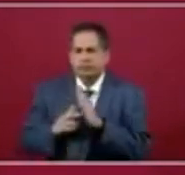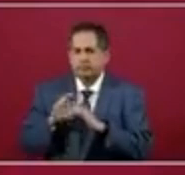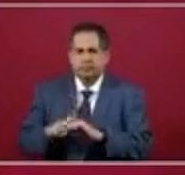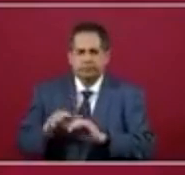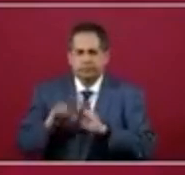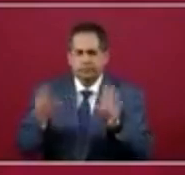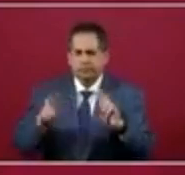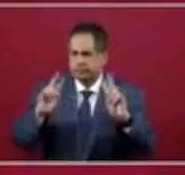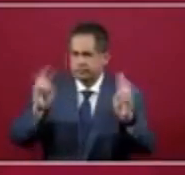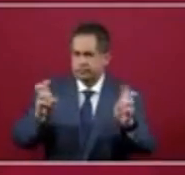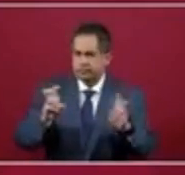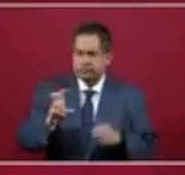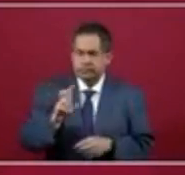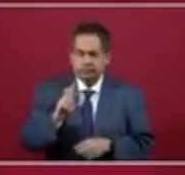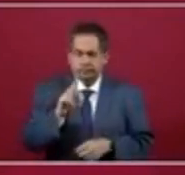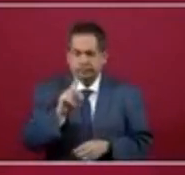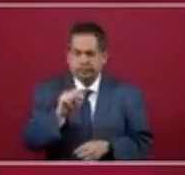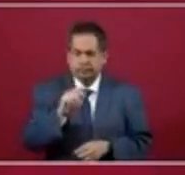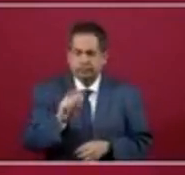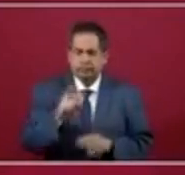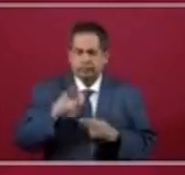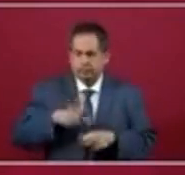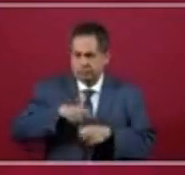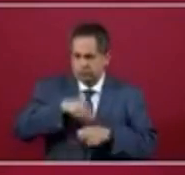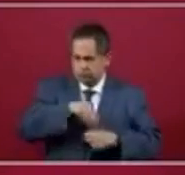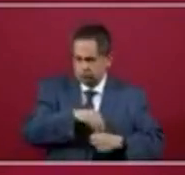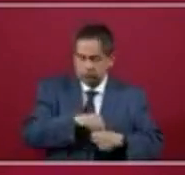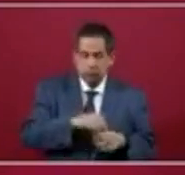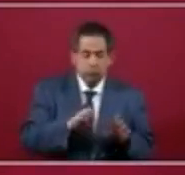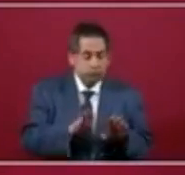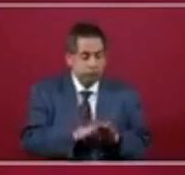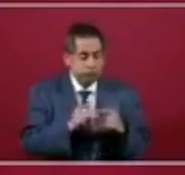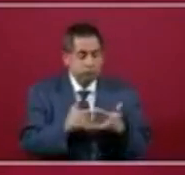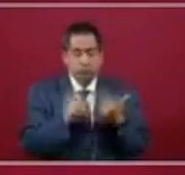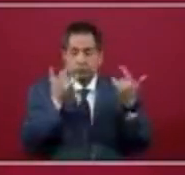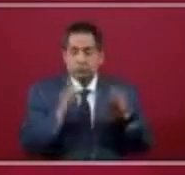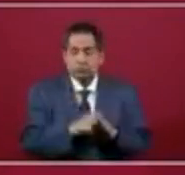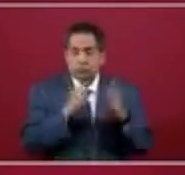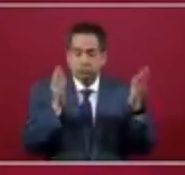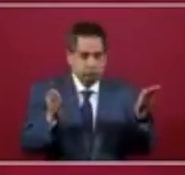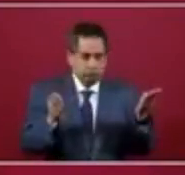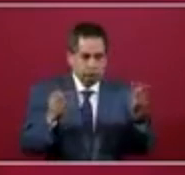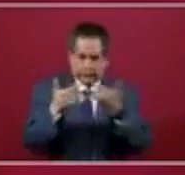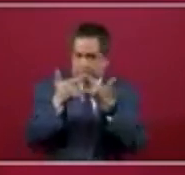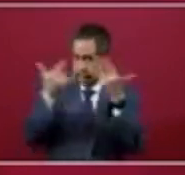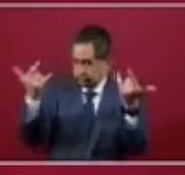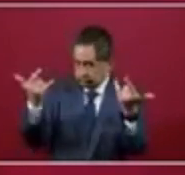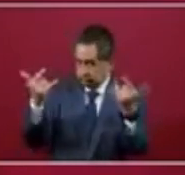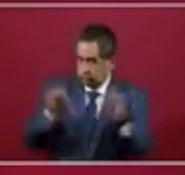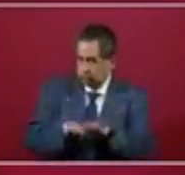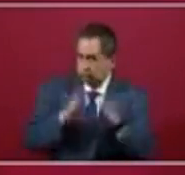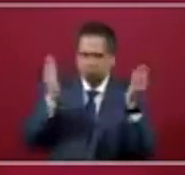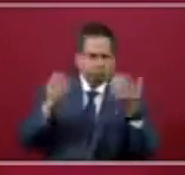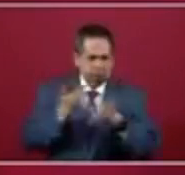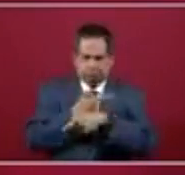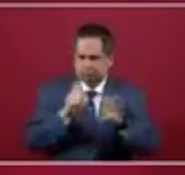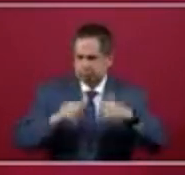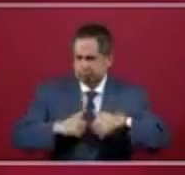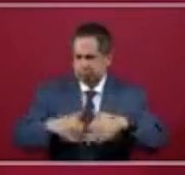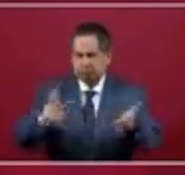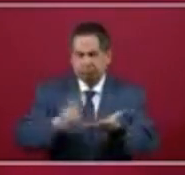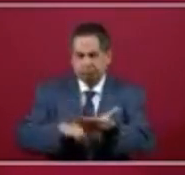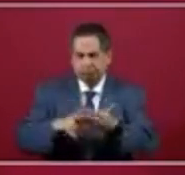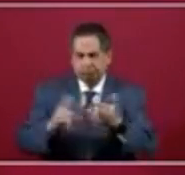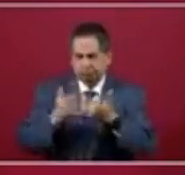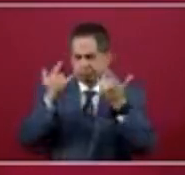al tema de datos personales. Los archivos históricos tienen una apertura total porque tienen un valor histórico por